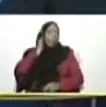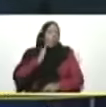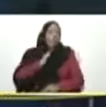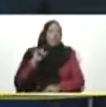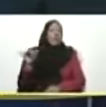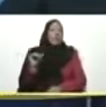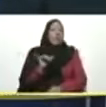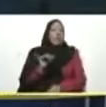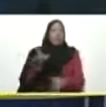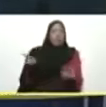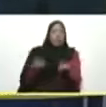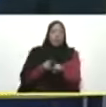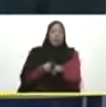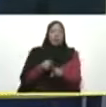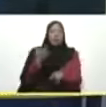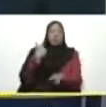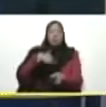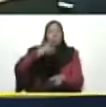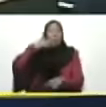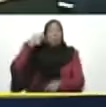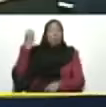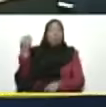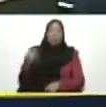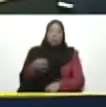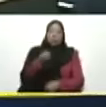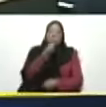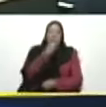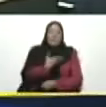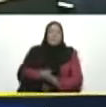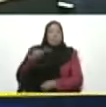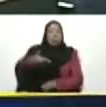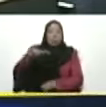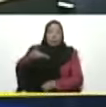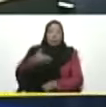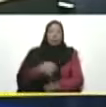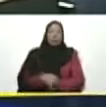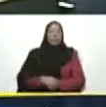bolivarianas. Un orgullo grande.